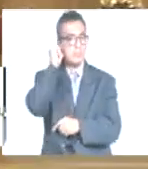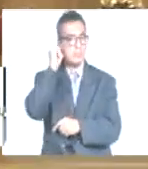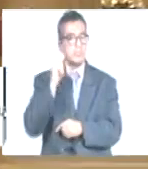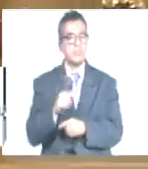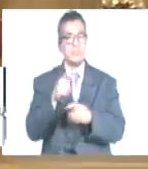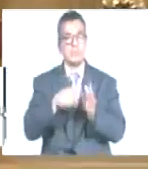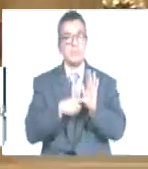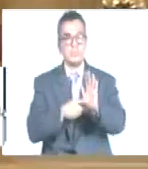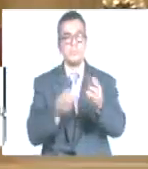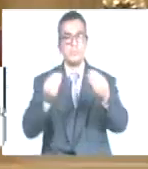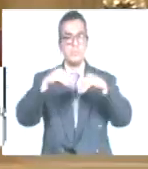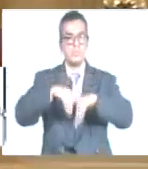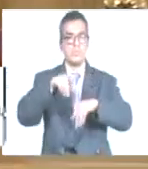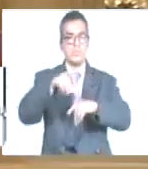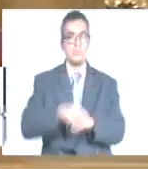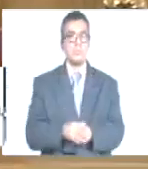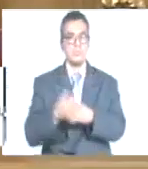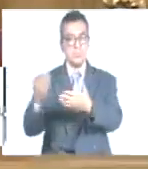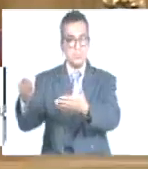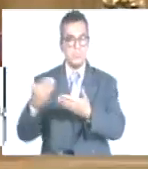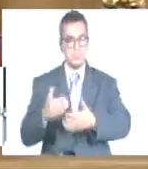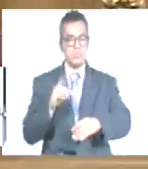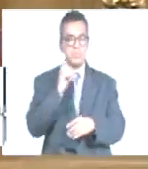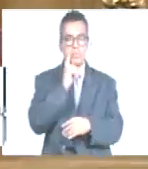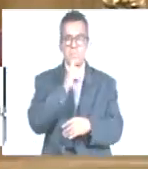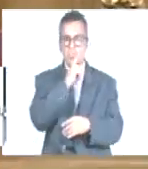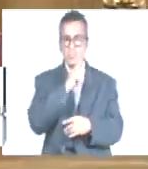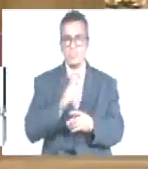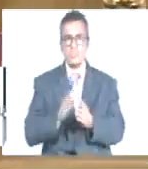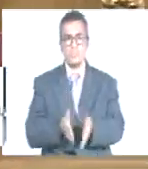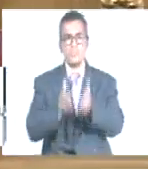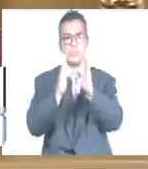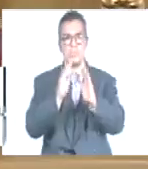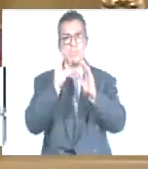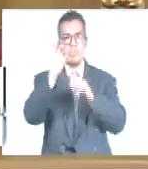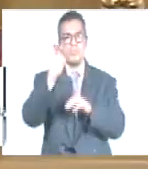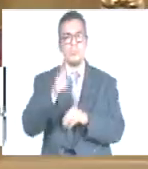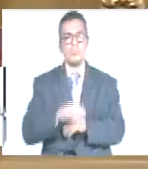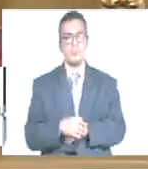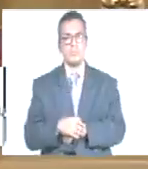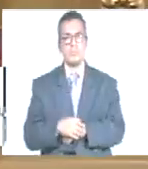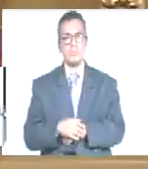Una propuesta de acuerdo que traemos en nombre del Bloque de la Patria.